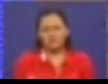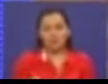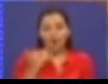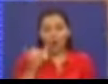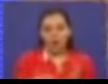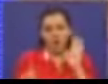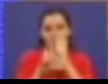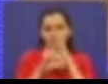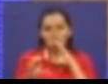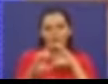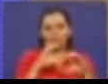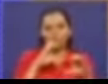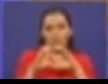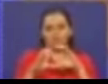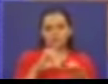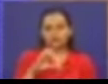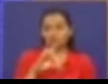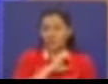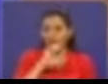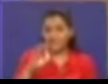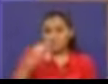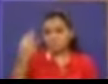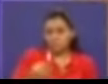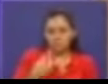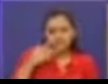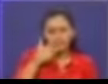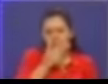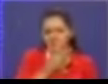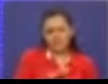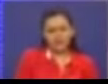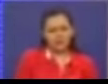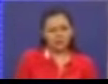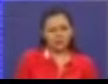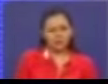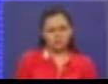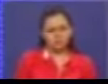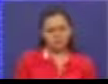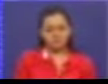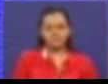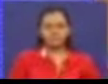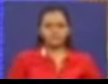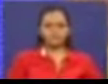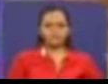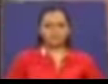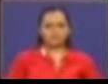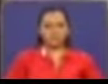comunicación que impide a los inmorales mentir tan descaradamente, compañero. Es